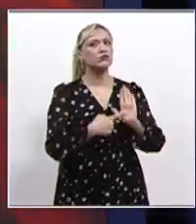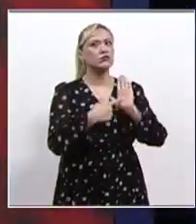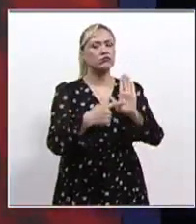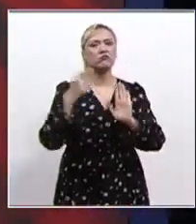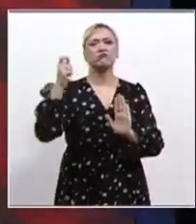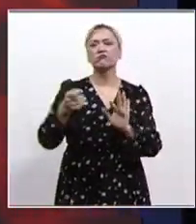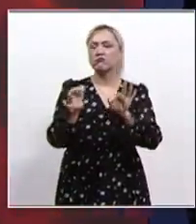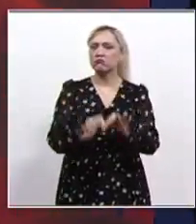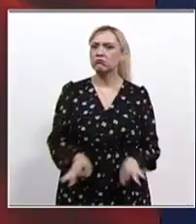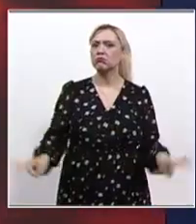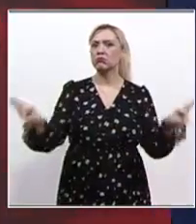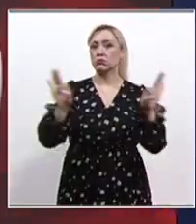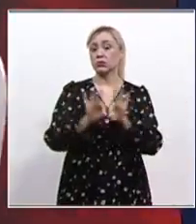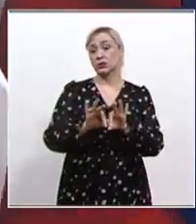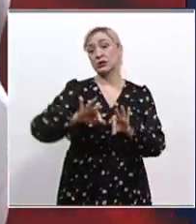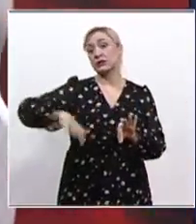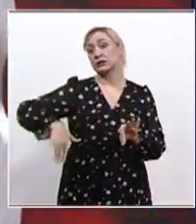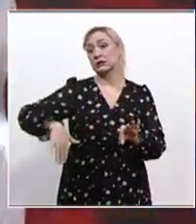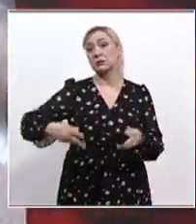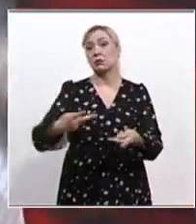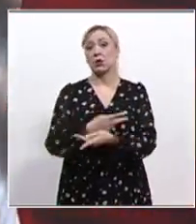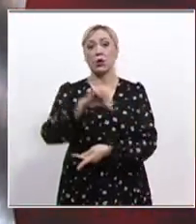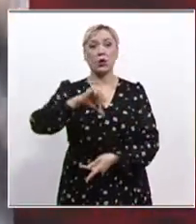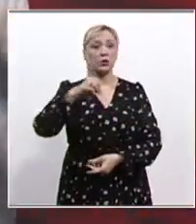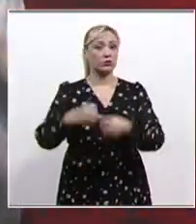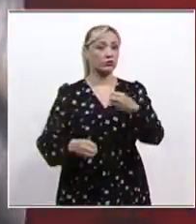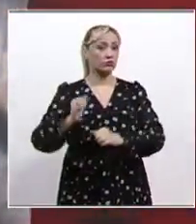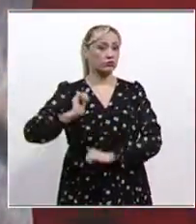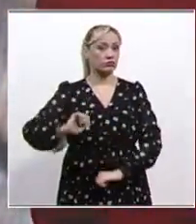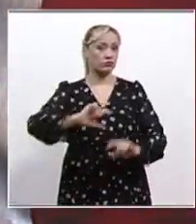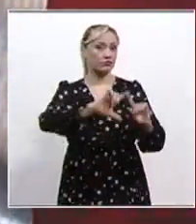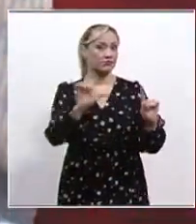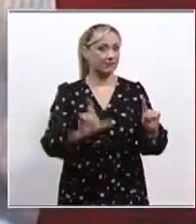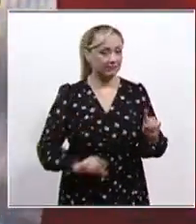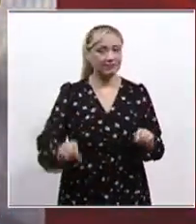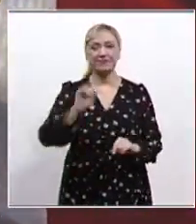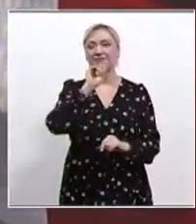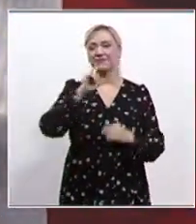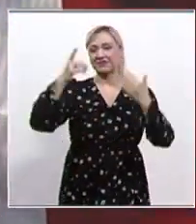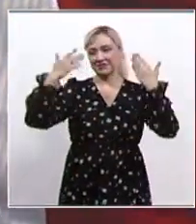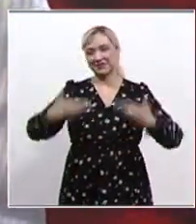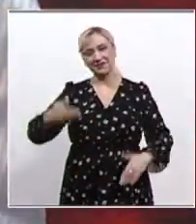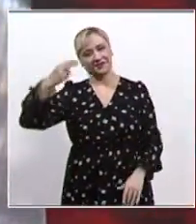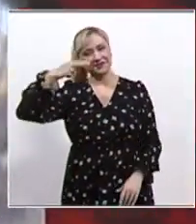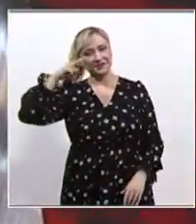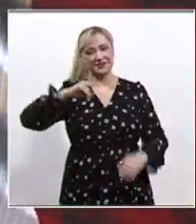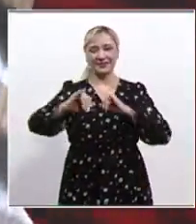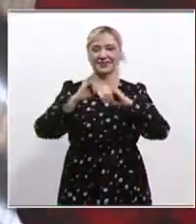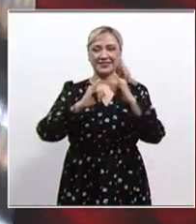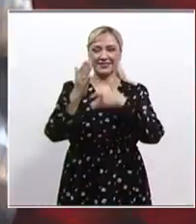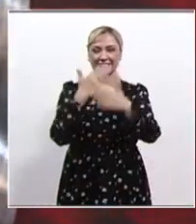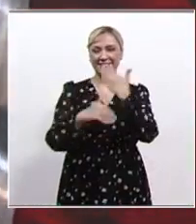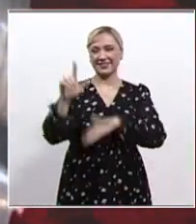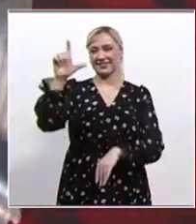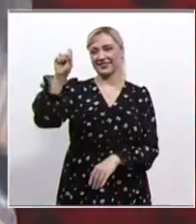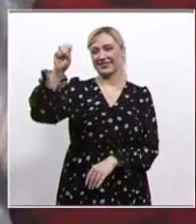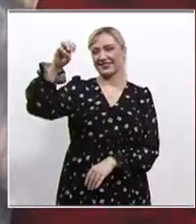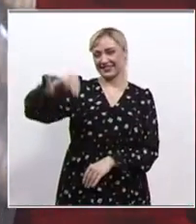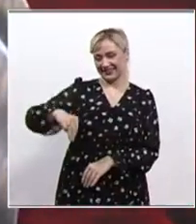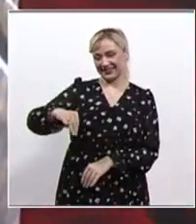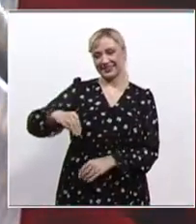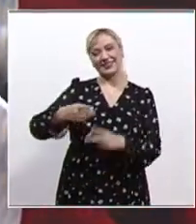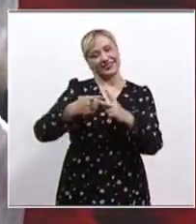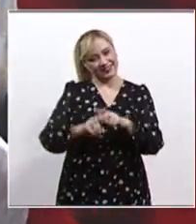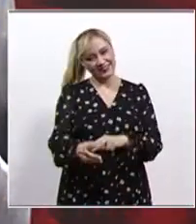presentaré la información más reciente del Poder Judicial de la Federación. Saludo a mi compañera Nidia Díaz en la interpretación en lengua de señas